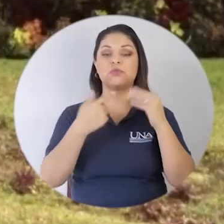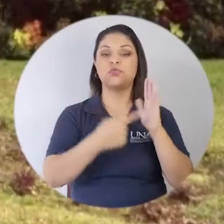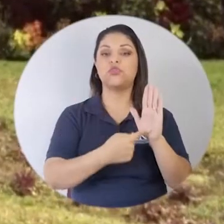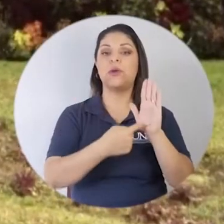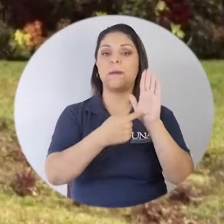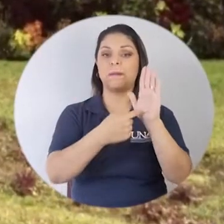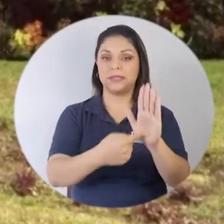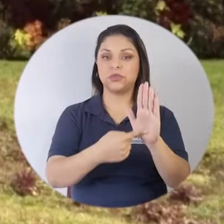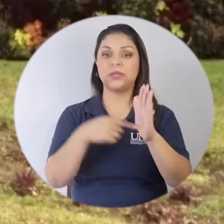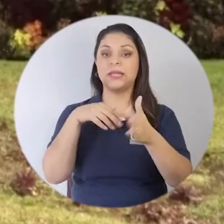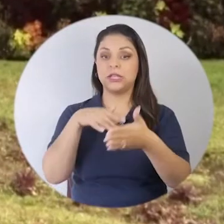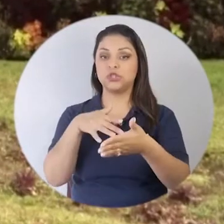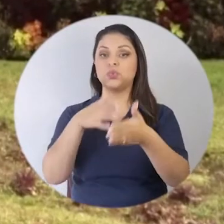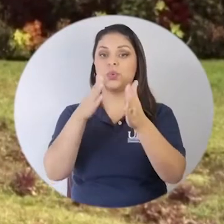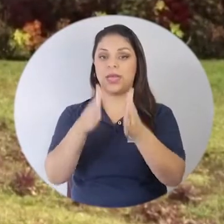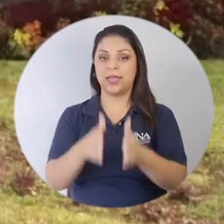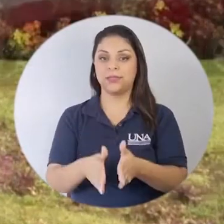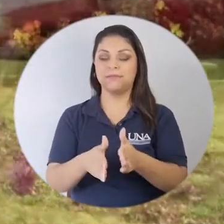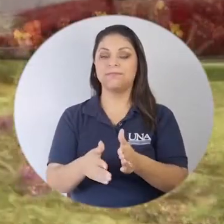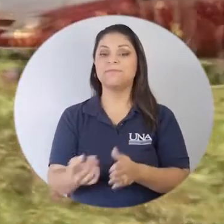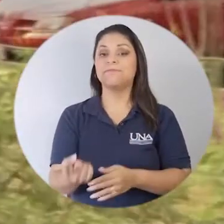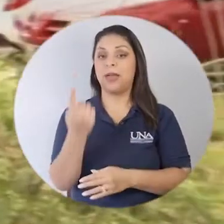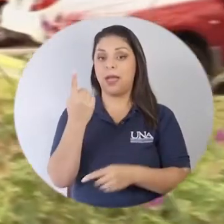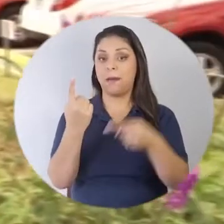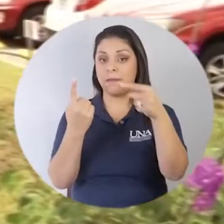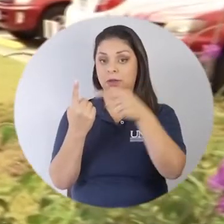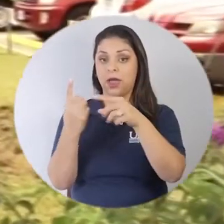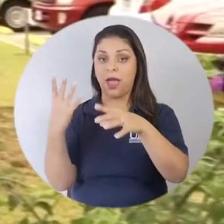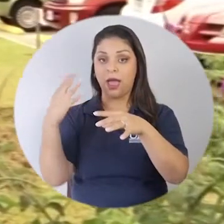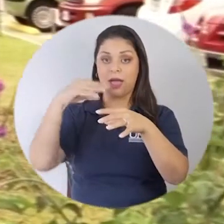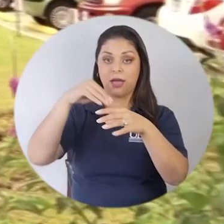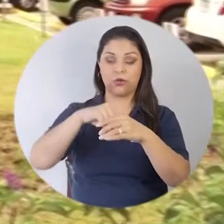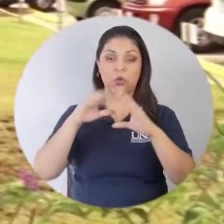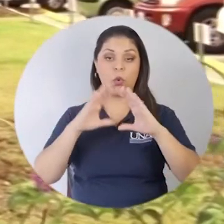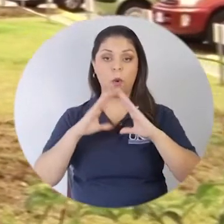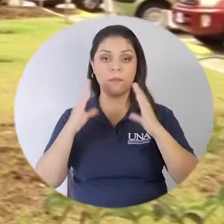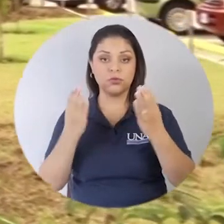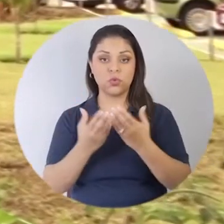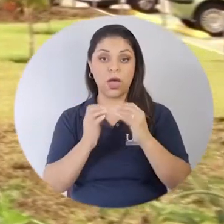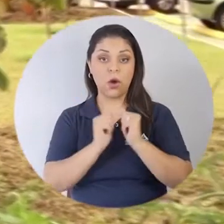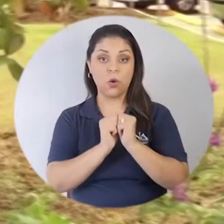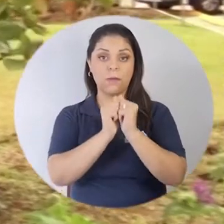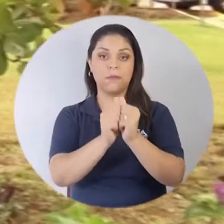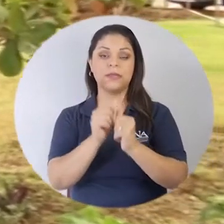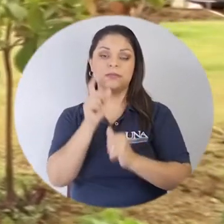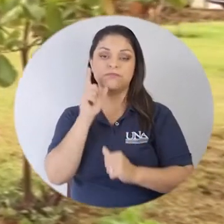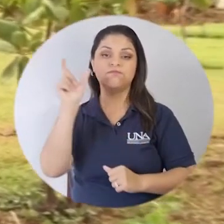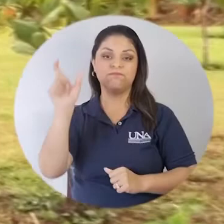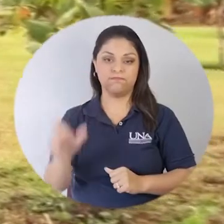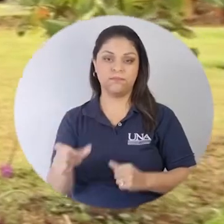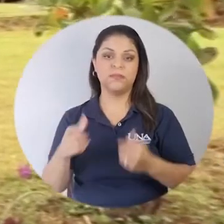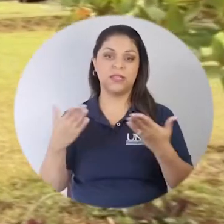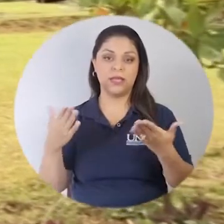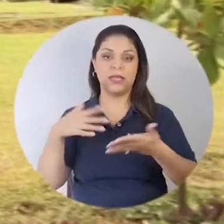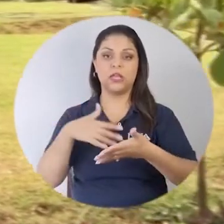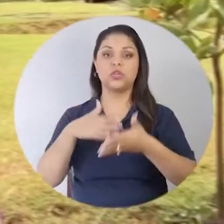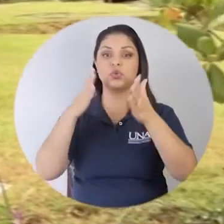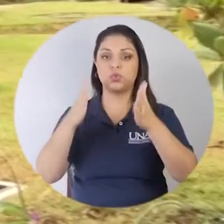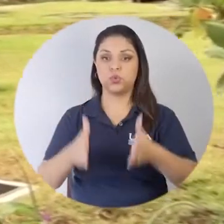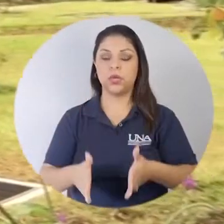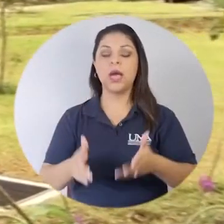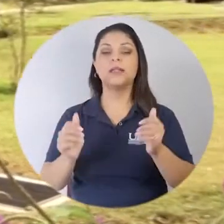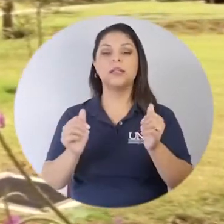representación estudiantil. Se recomienda Ajá. que la persona que conforme en esta comisión, que nos acompañen, sea de preferencia